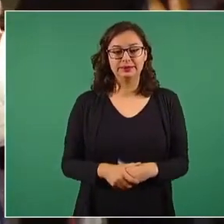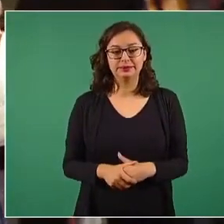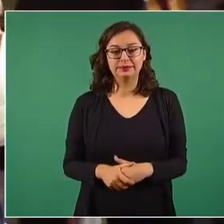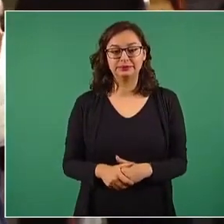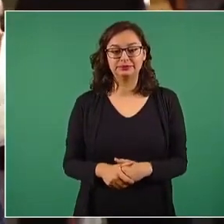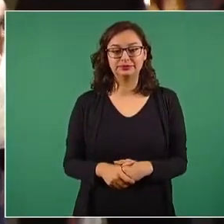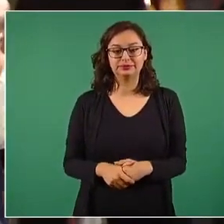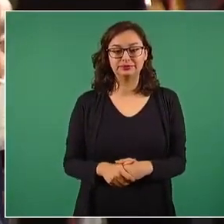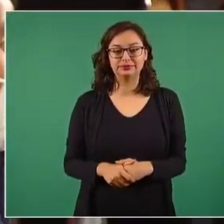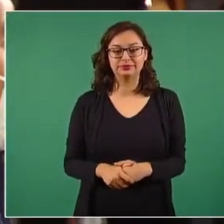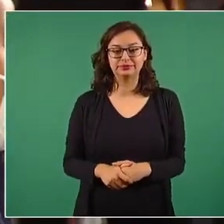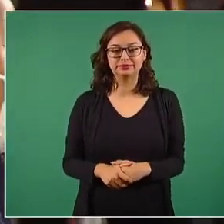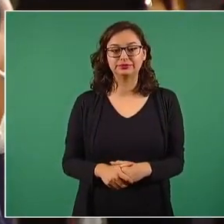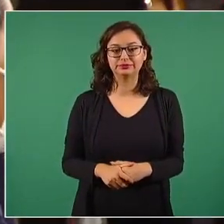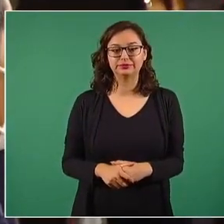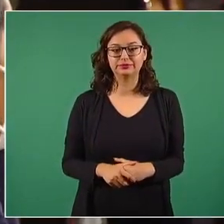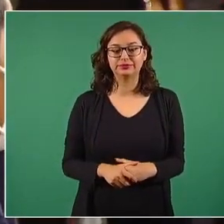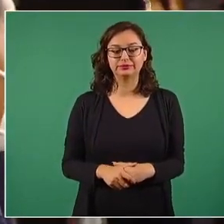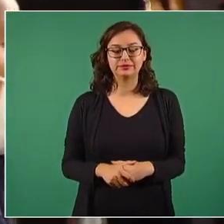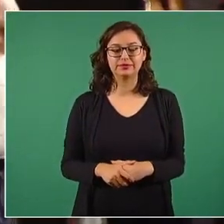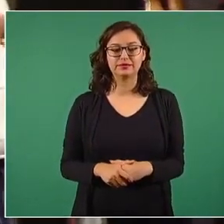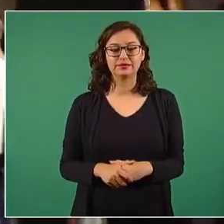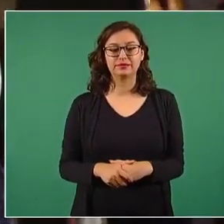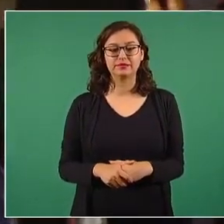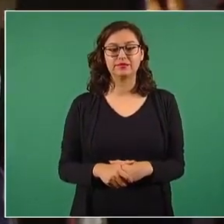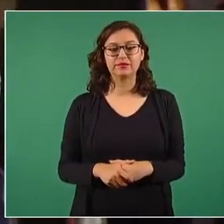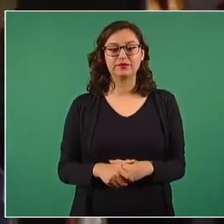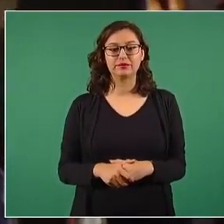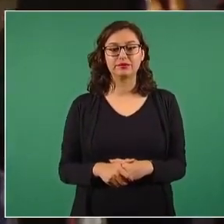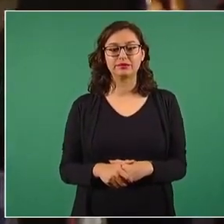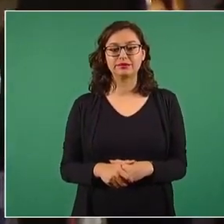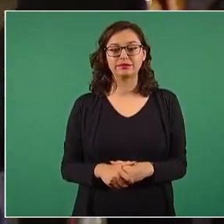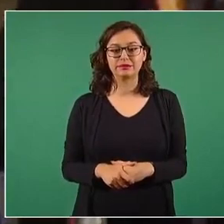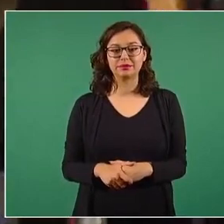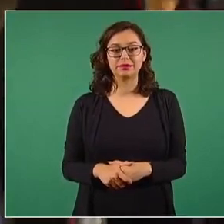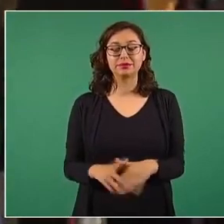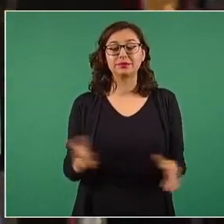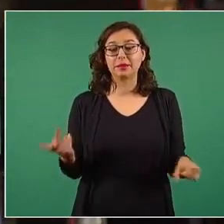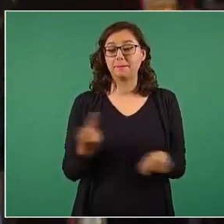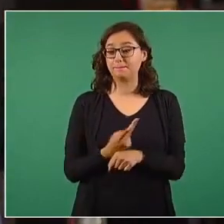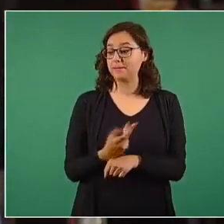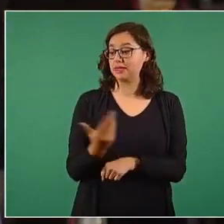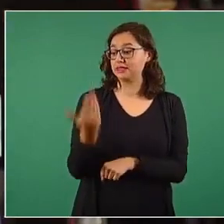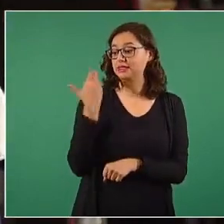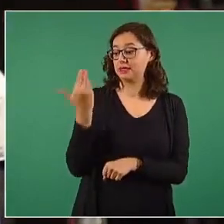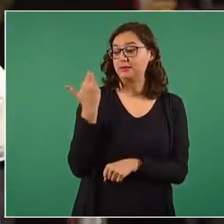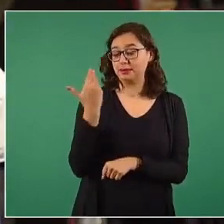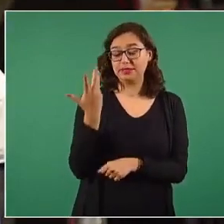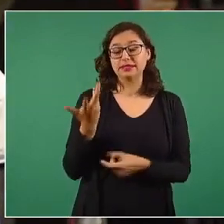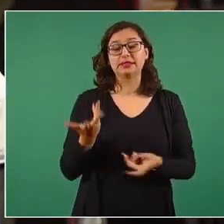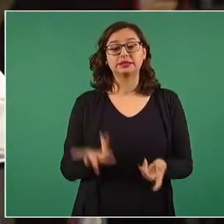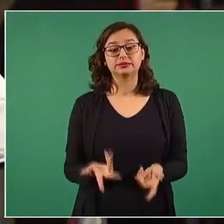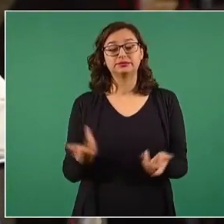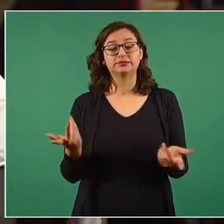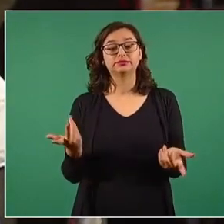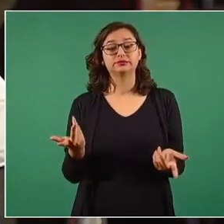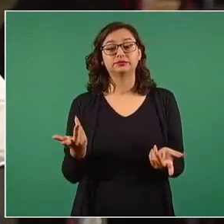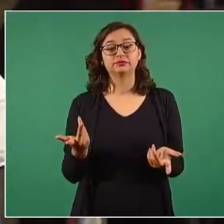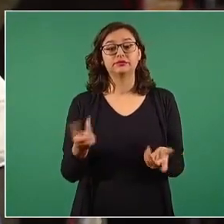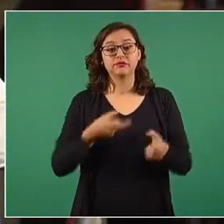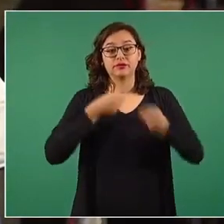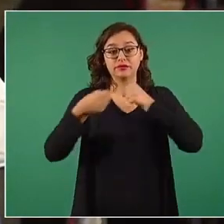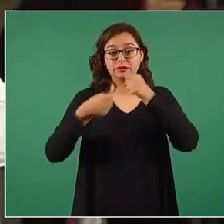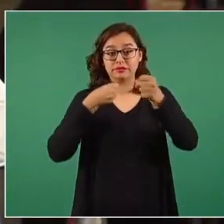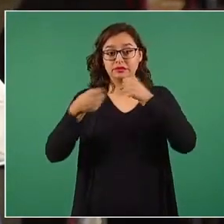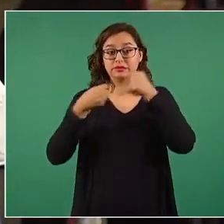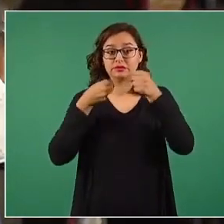es como lo que ha pasado recién, como ya vimos que es que ha escalado las amenazas contra